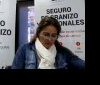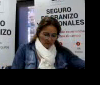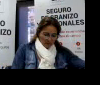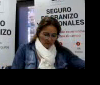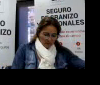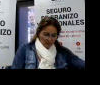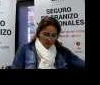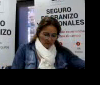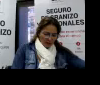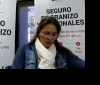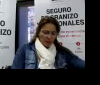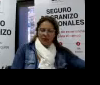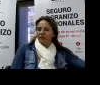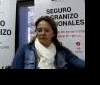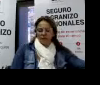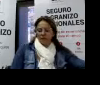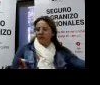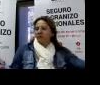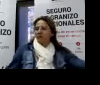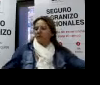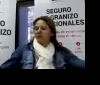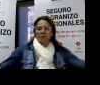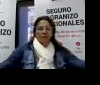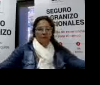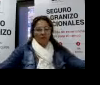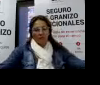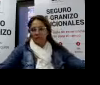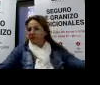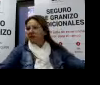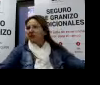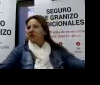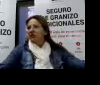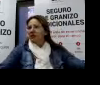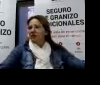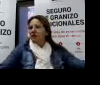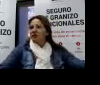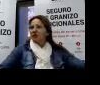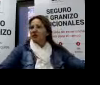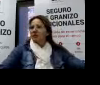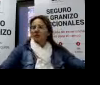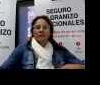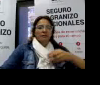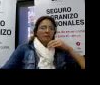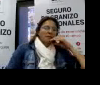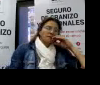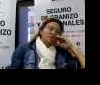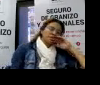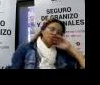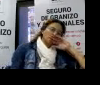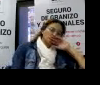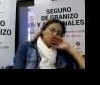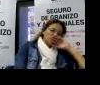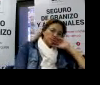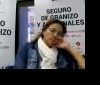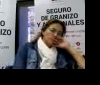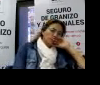ahí puntualmente puede haber alguna situación diferente, pero en general, cuando uno analiza la estructura de las condiciones, se